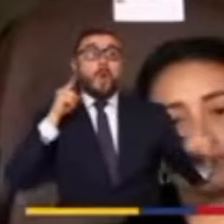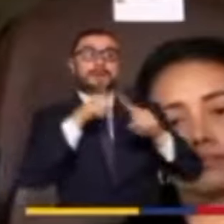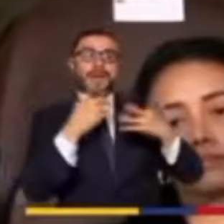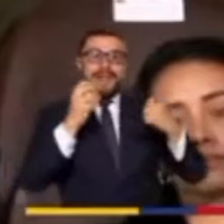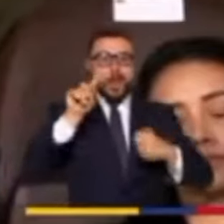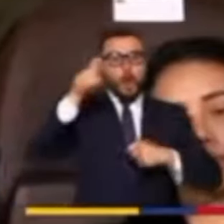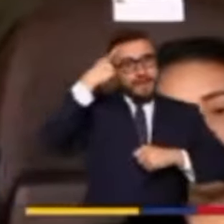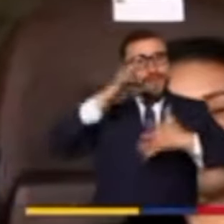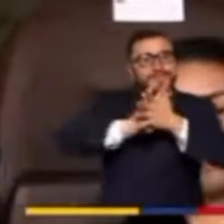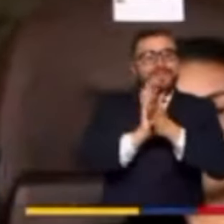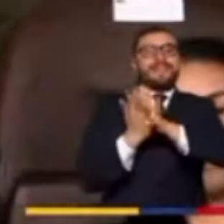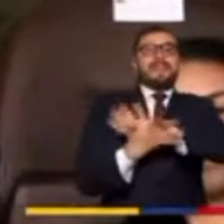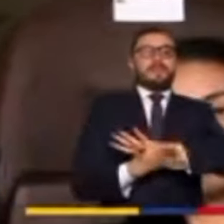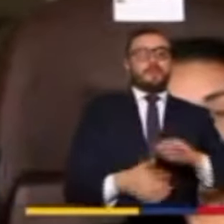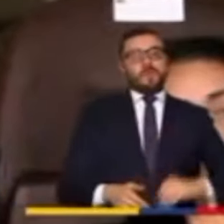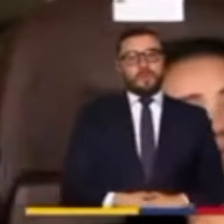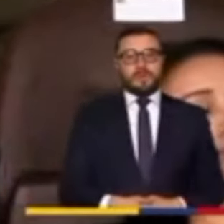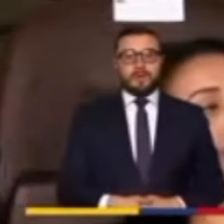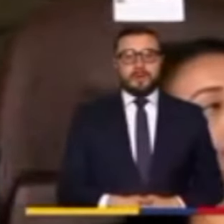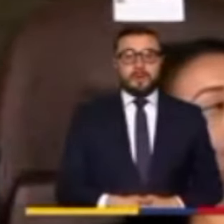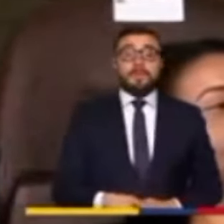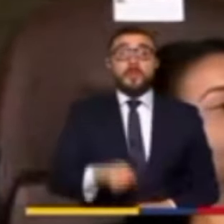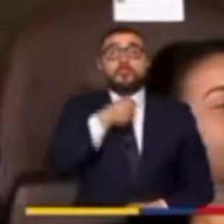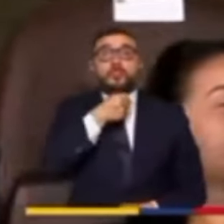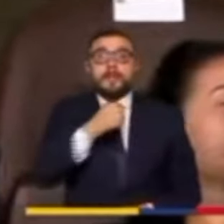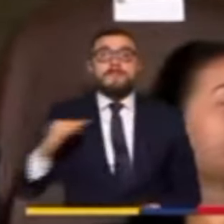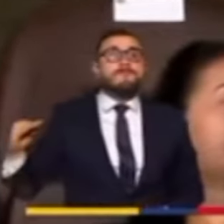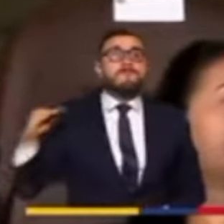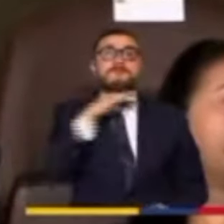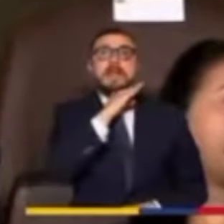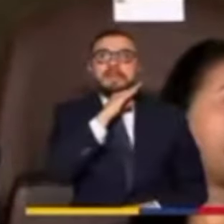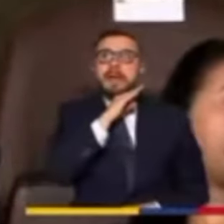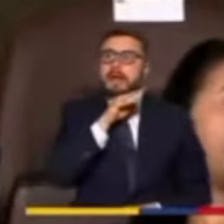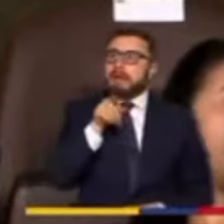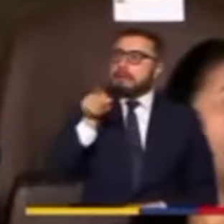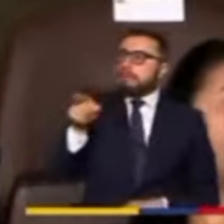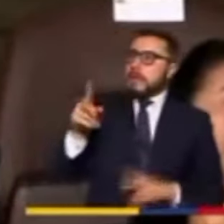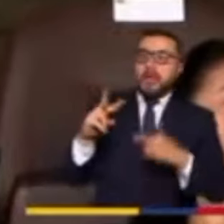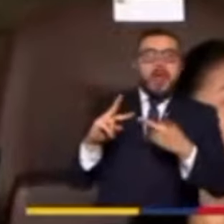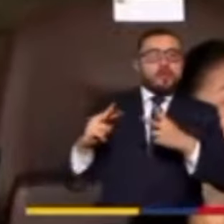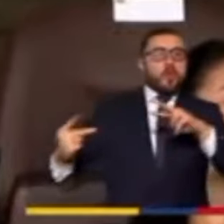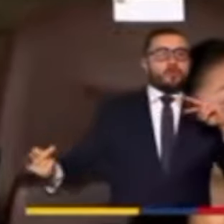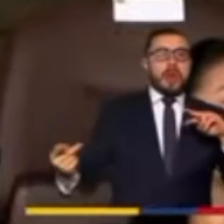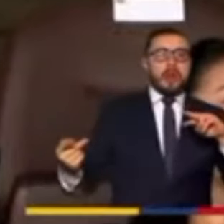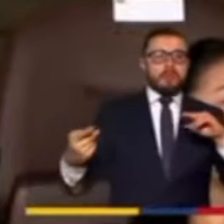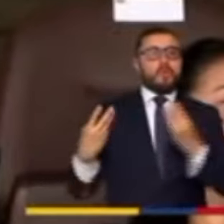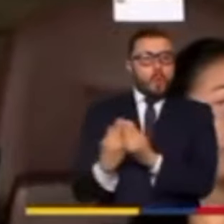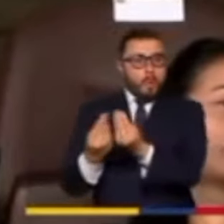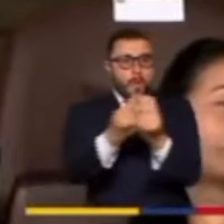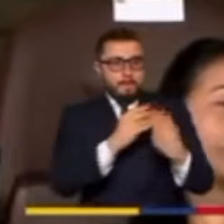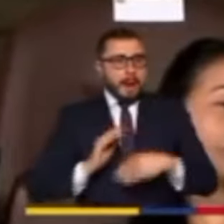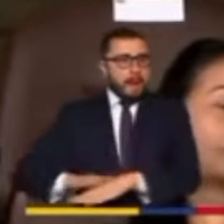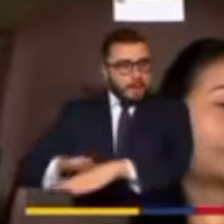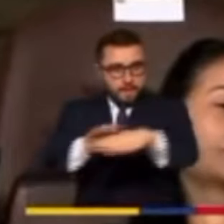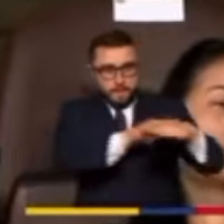gobierno, para destruir el gobierno. El fake news es completamente lo contrario, compañeros